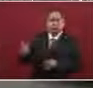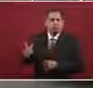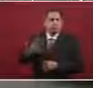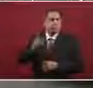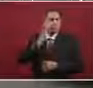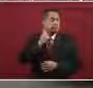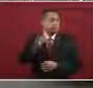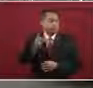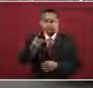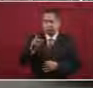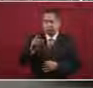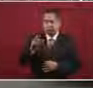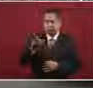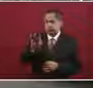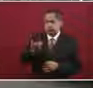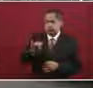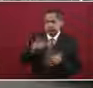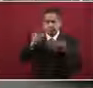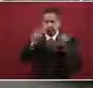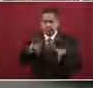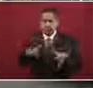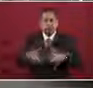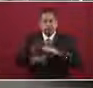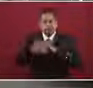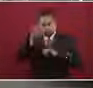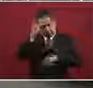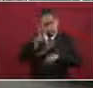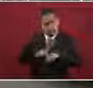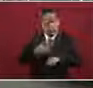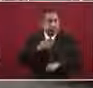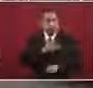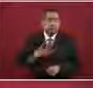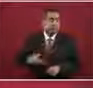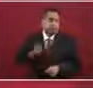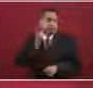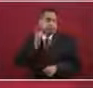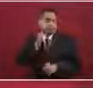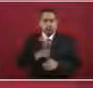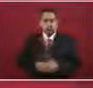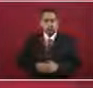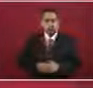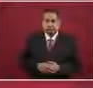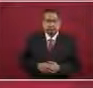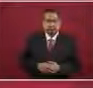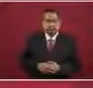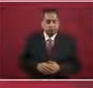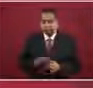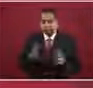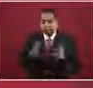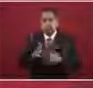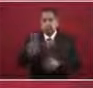Muñoz Ledo a la mesa directiva de San Lázaro? Pues ese es otro caso parecido.